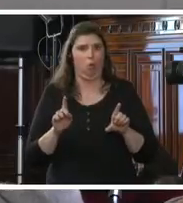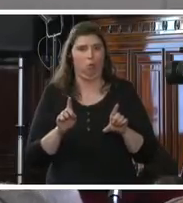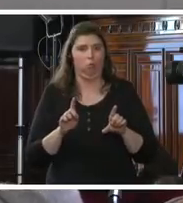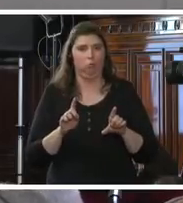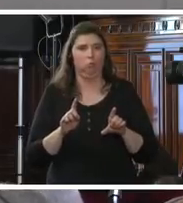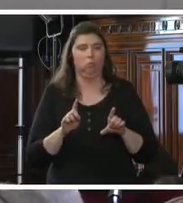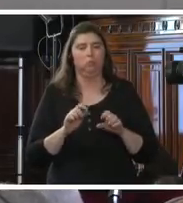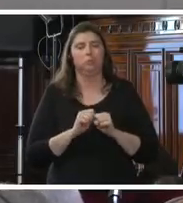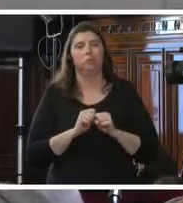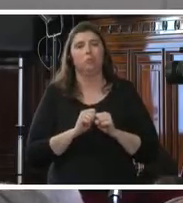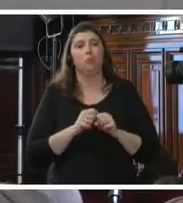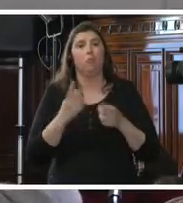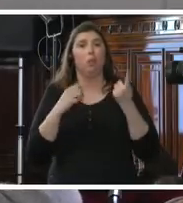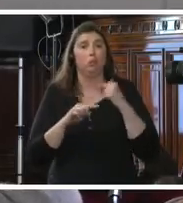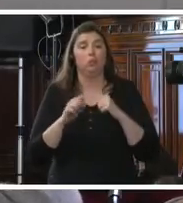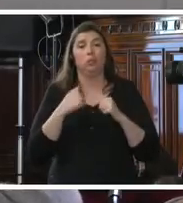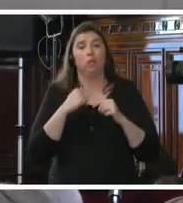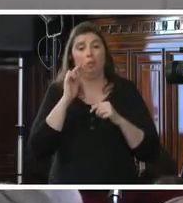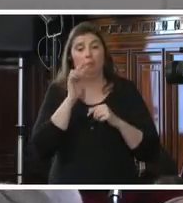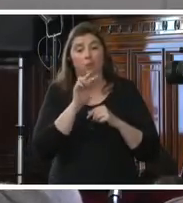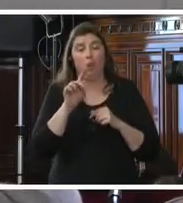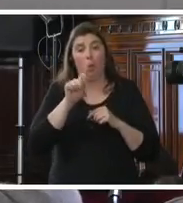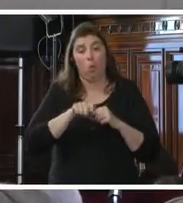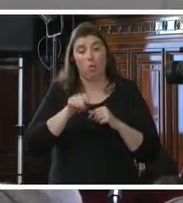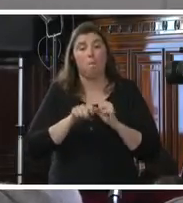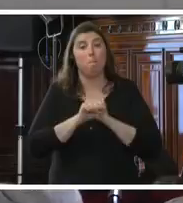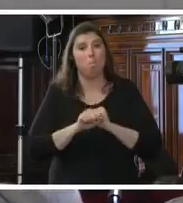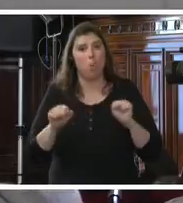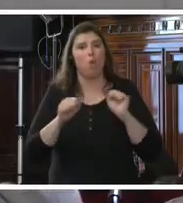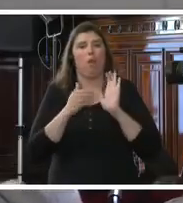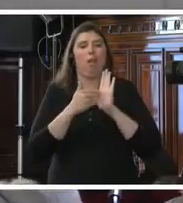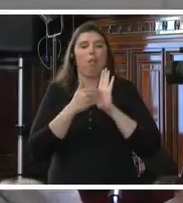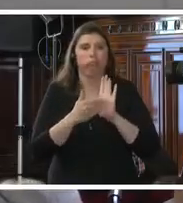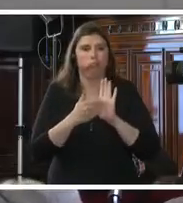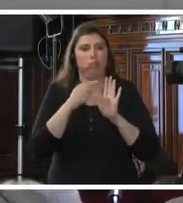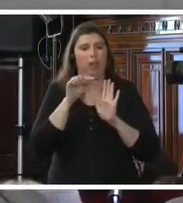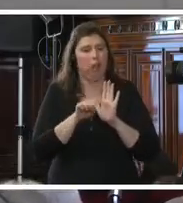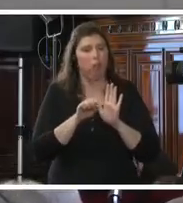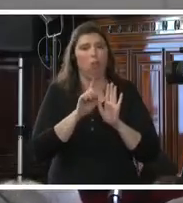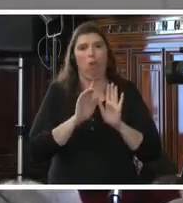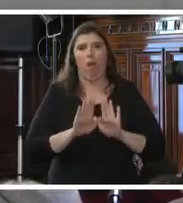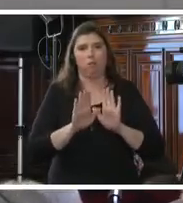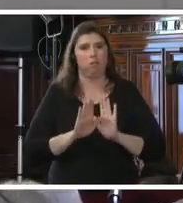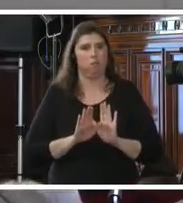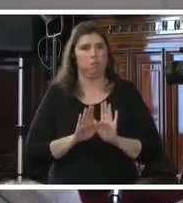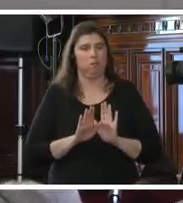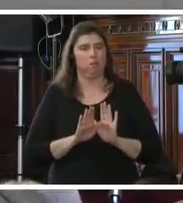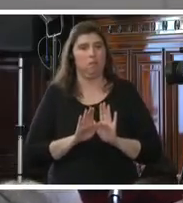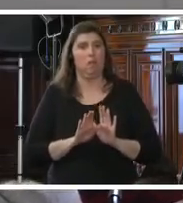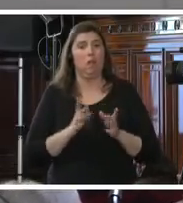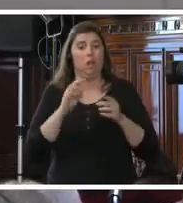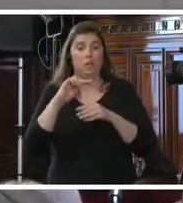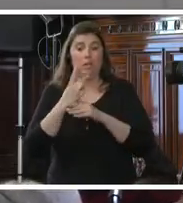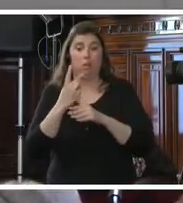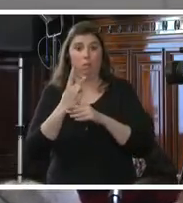que estereotipen a la gente. Y es deber de los jueces garantizar que esto no ocurra. En segundo lugar,